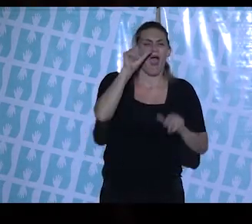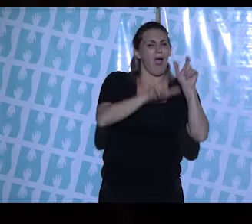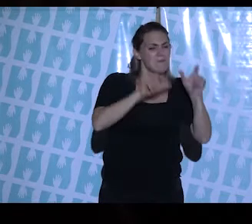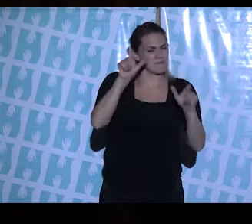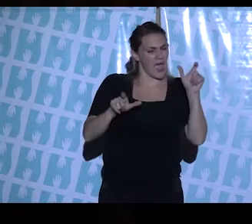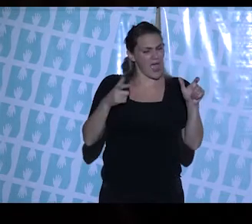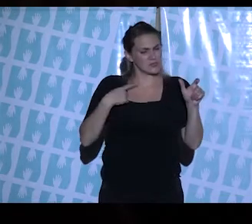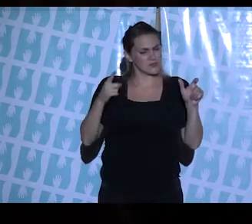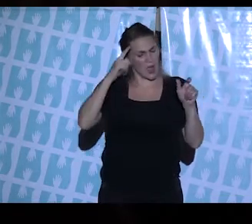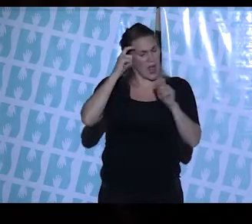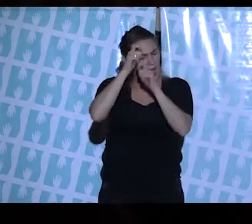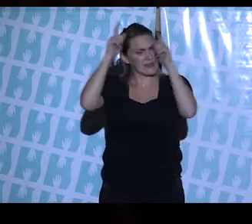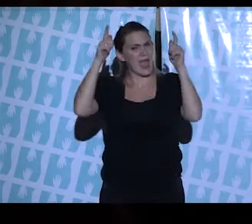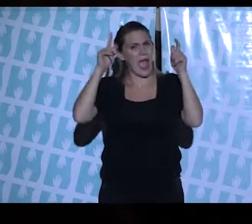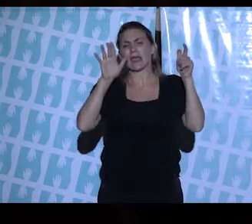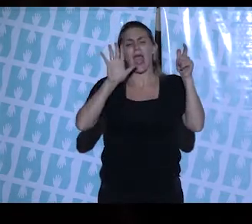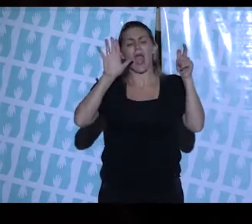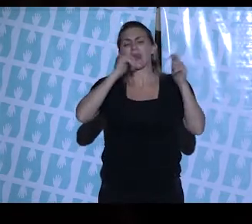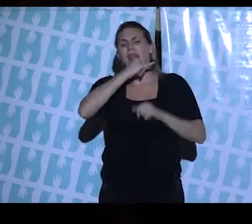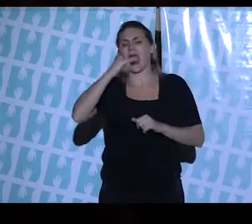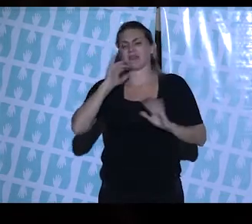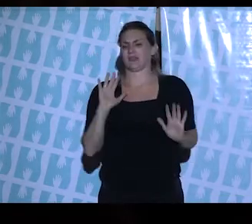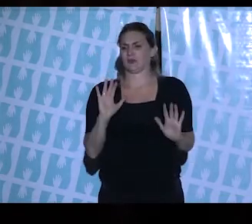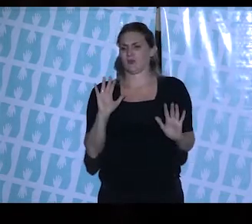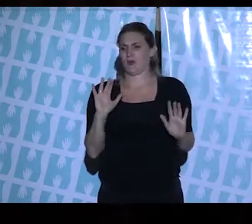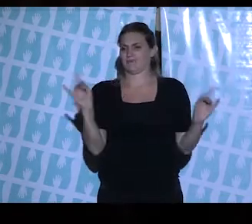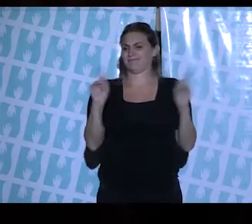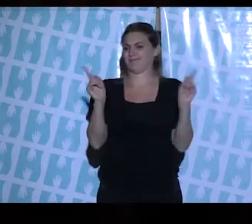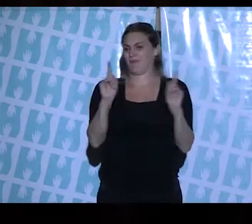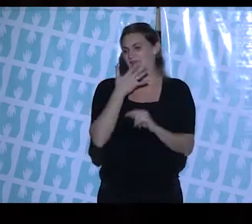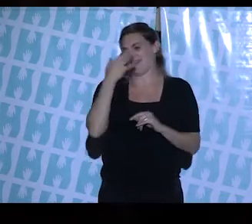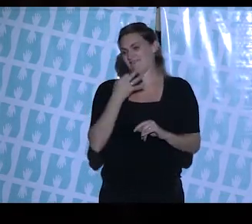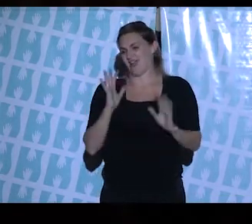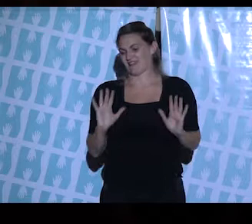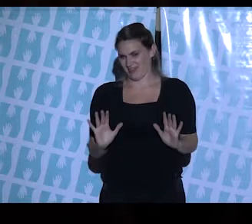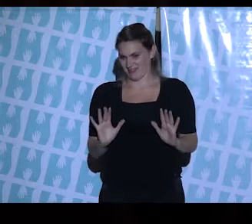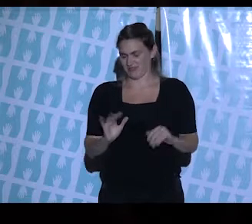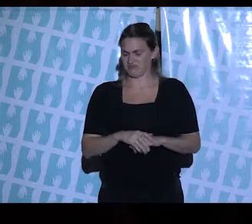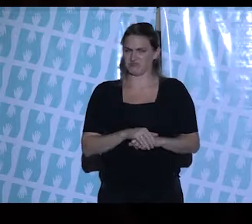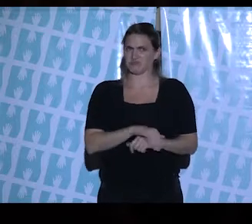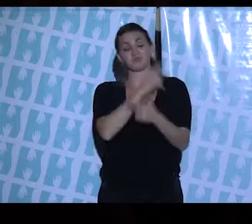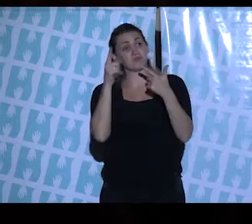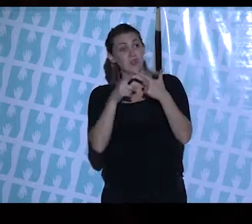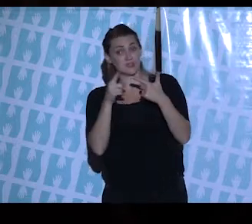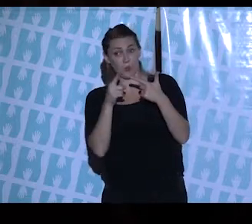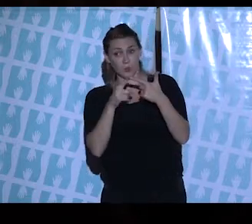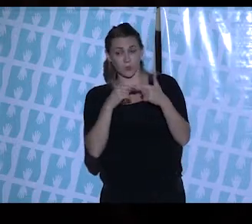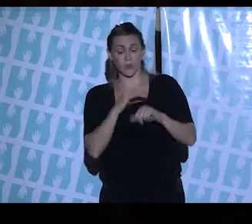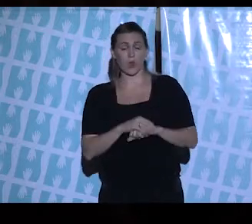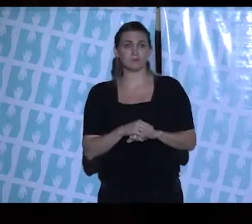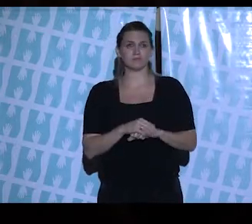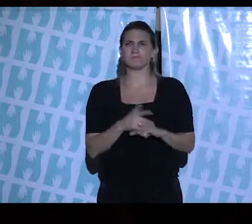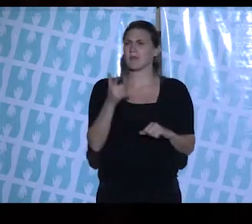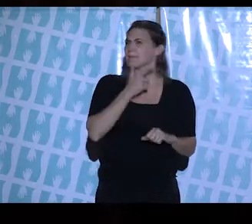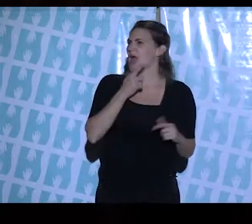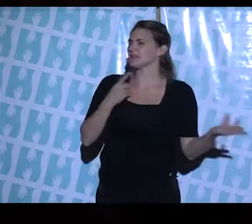condice con la real naturaleza de la enfermedad. Segundo comentario. El día, creo que